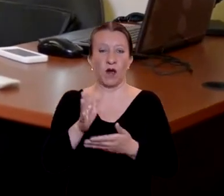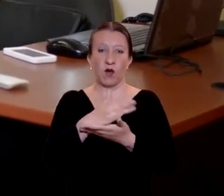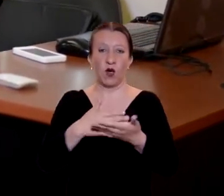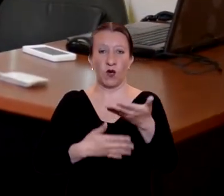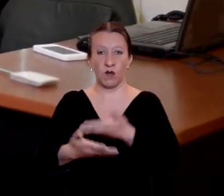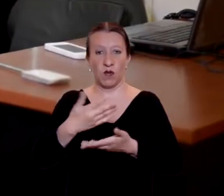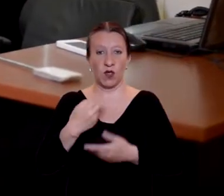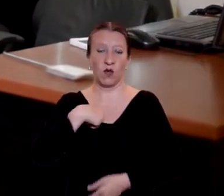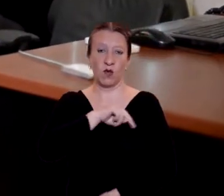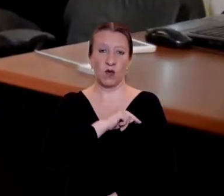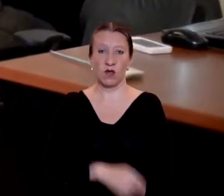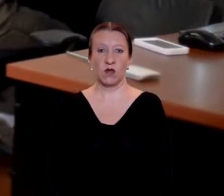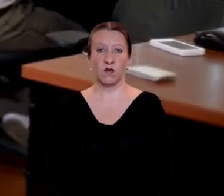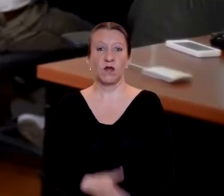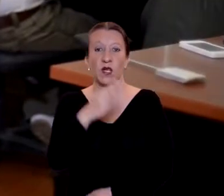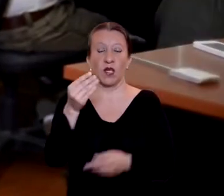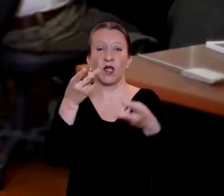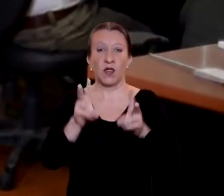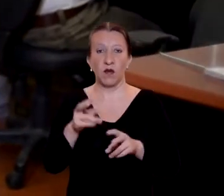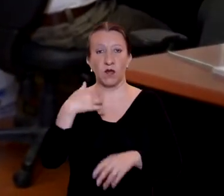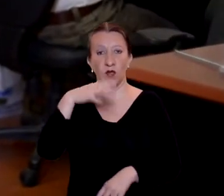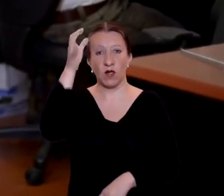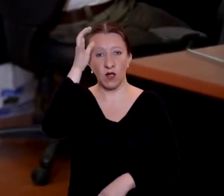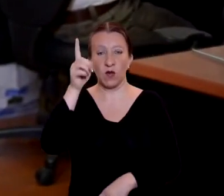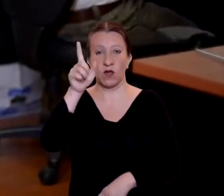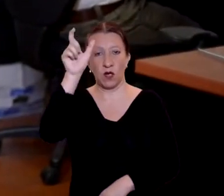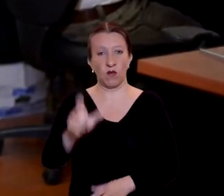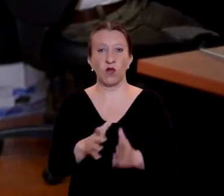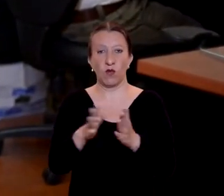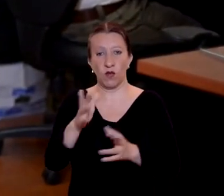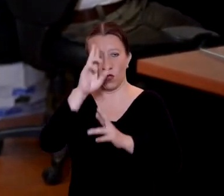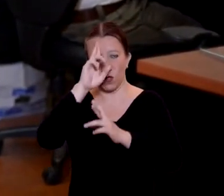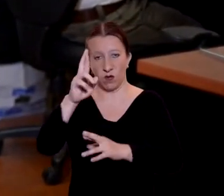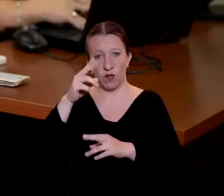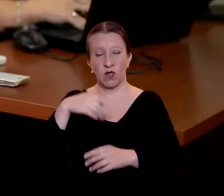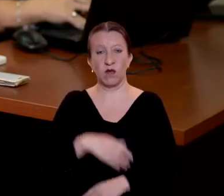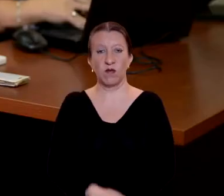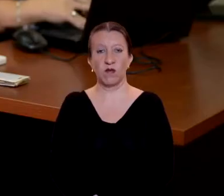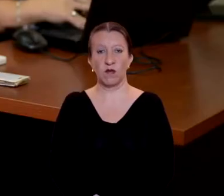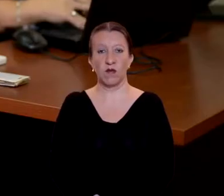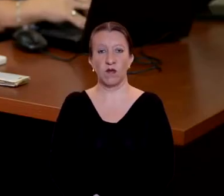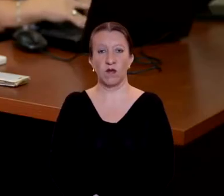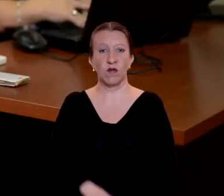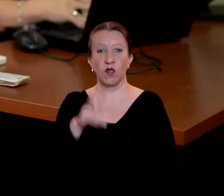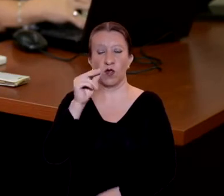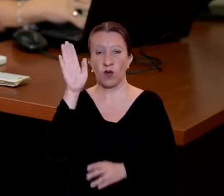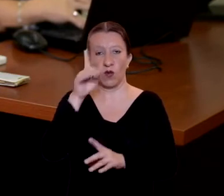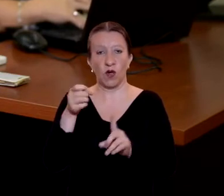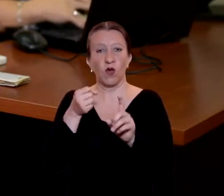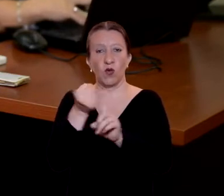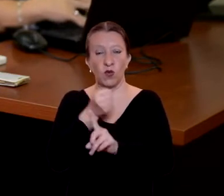compartamos las nuestras. Y además considero de que es una persona muy digna de admiración, pues no se ha dejado